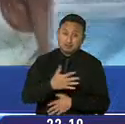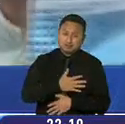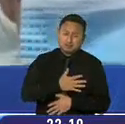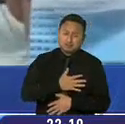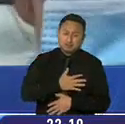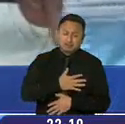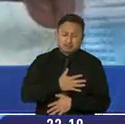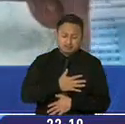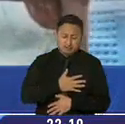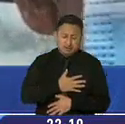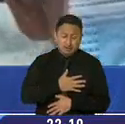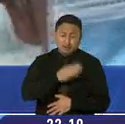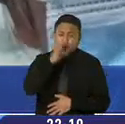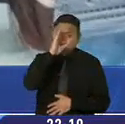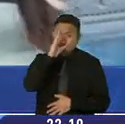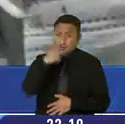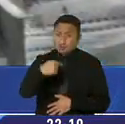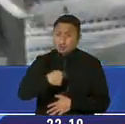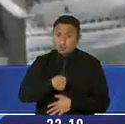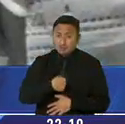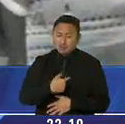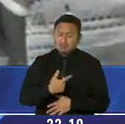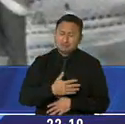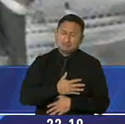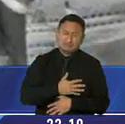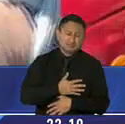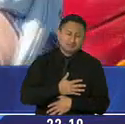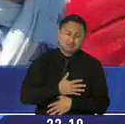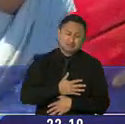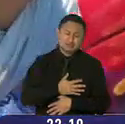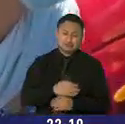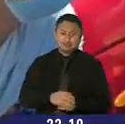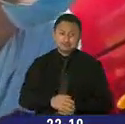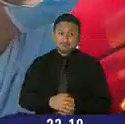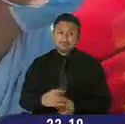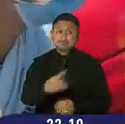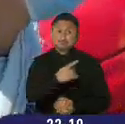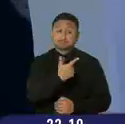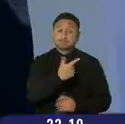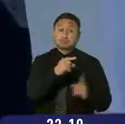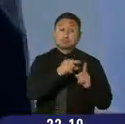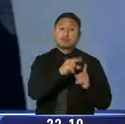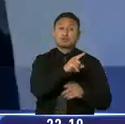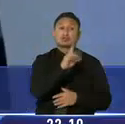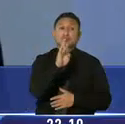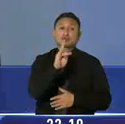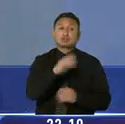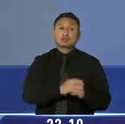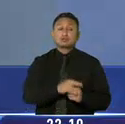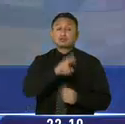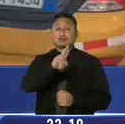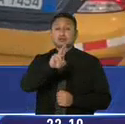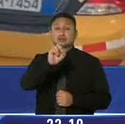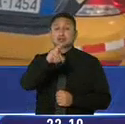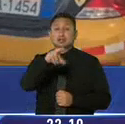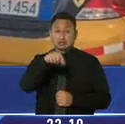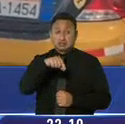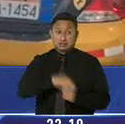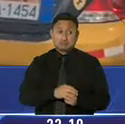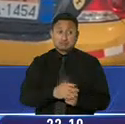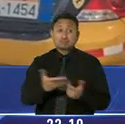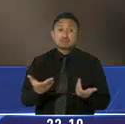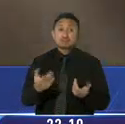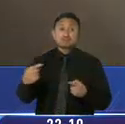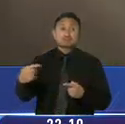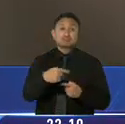que esto me iba a pasar. Fueron las palabras de la esposa de René Valla, a quien lo asesinaron con